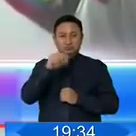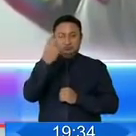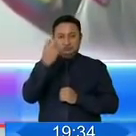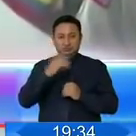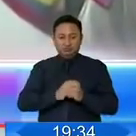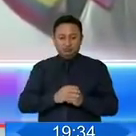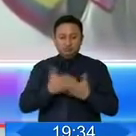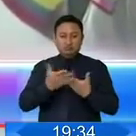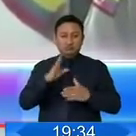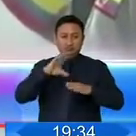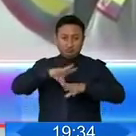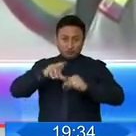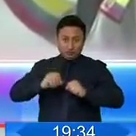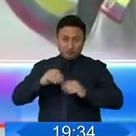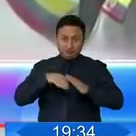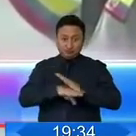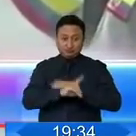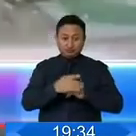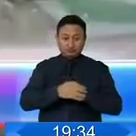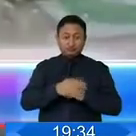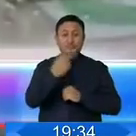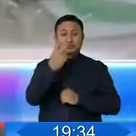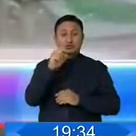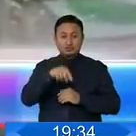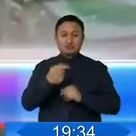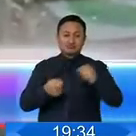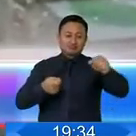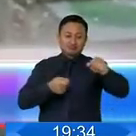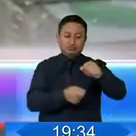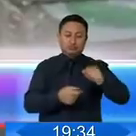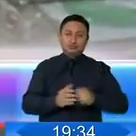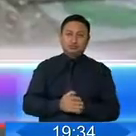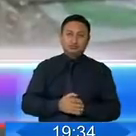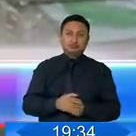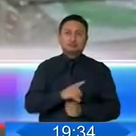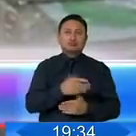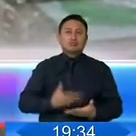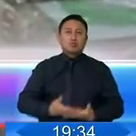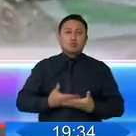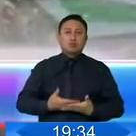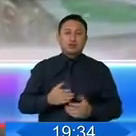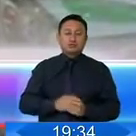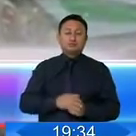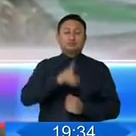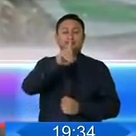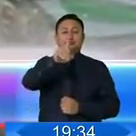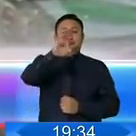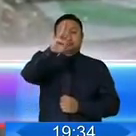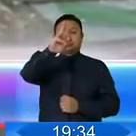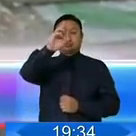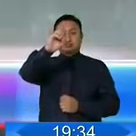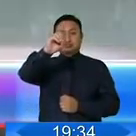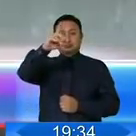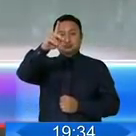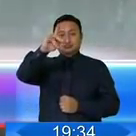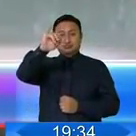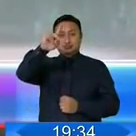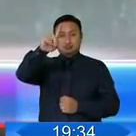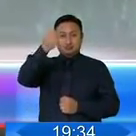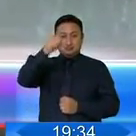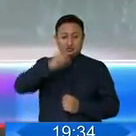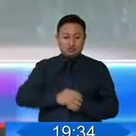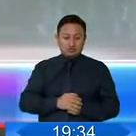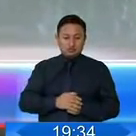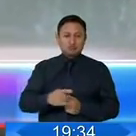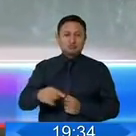y por asesinato también en el 2012. El peso de la droga alcanzó los 160 kilos. Las investigaciones revelaron que el vehículo